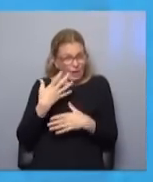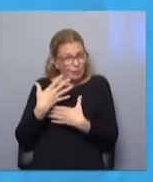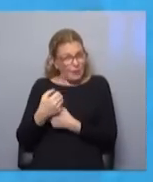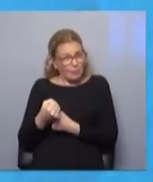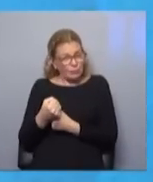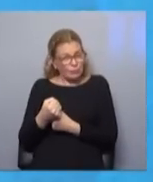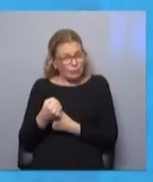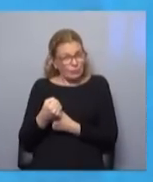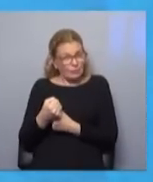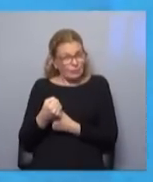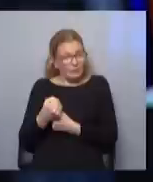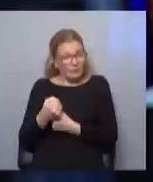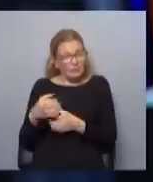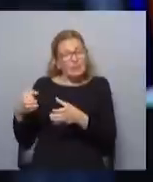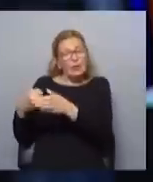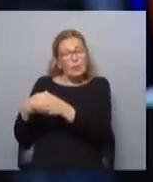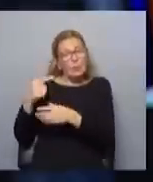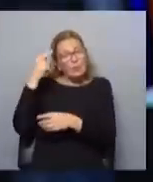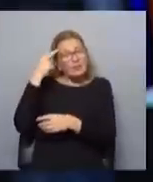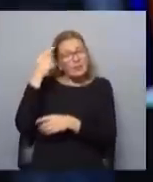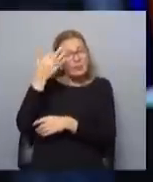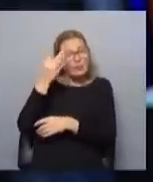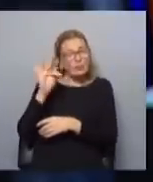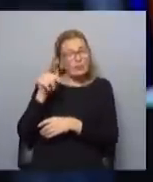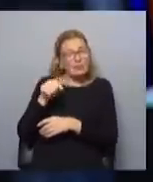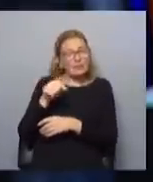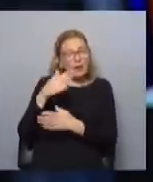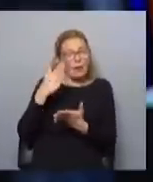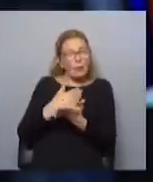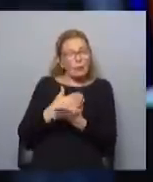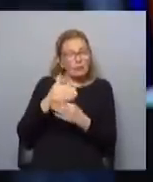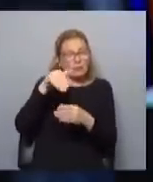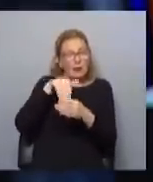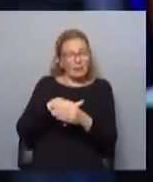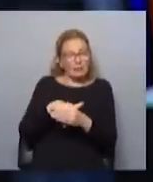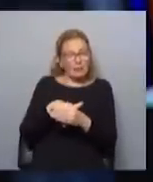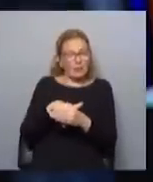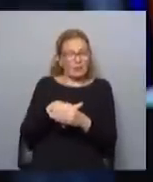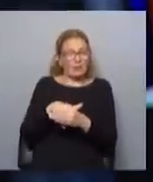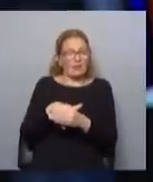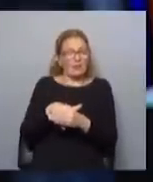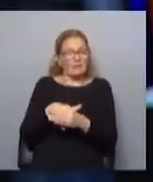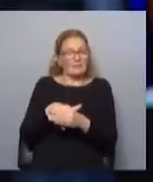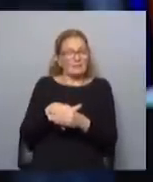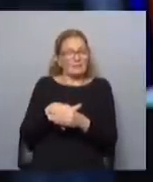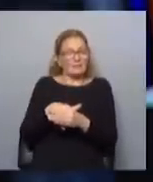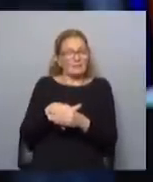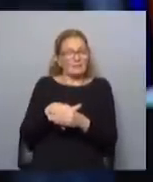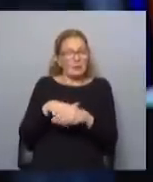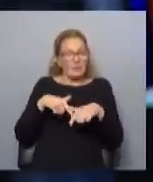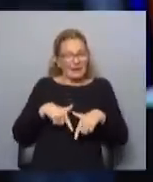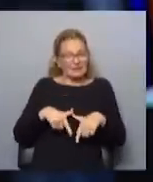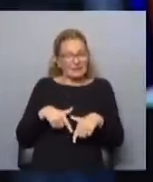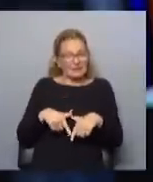concreto demandas tónicas cambio lo que pensamos de futuro en esta en esta última elección de para la